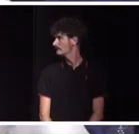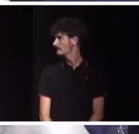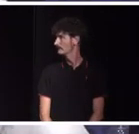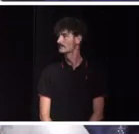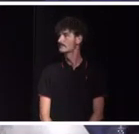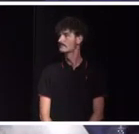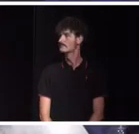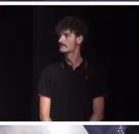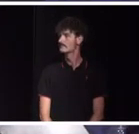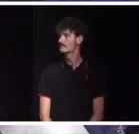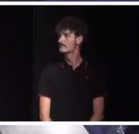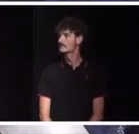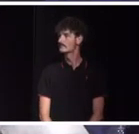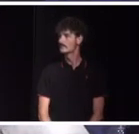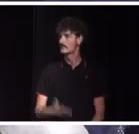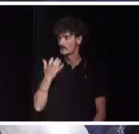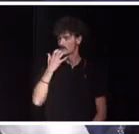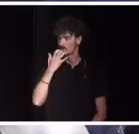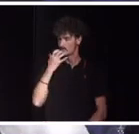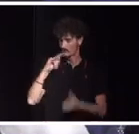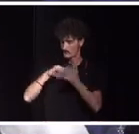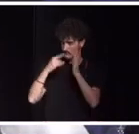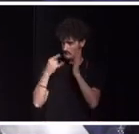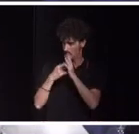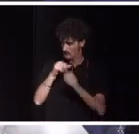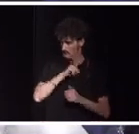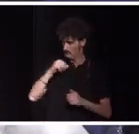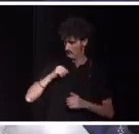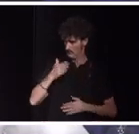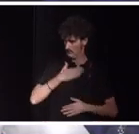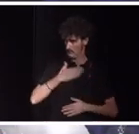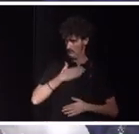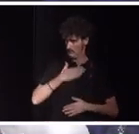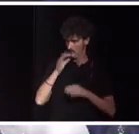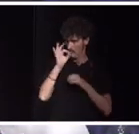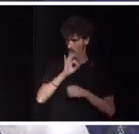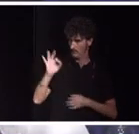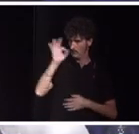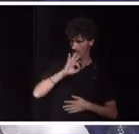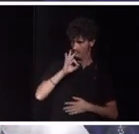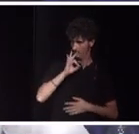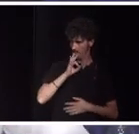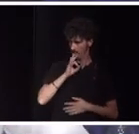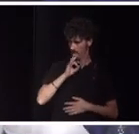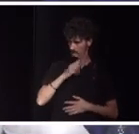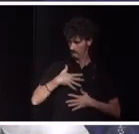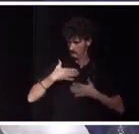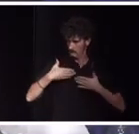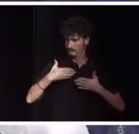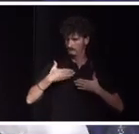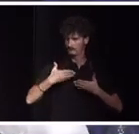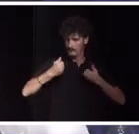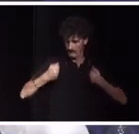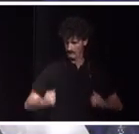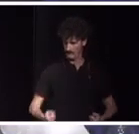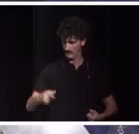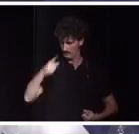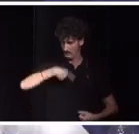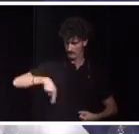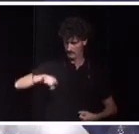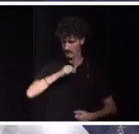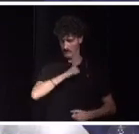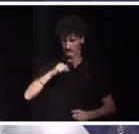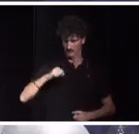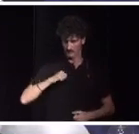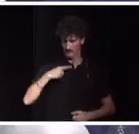Y marcar un rumbo propio, afirmar nuestra autonomía, también exige, lo ha